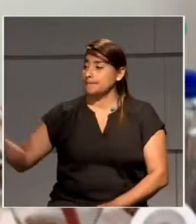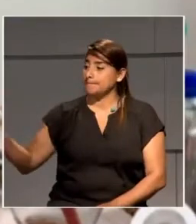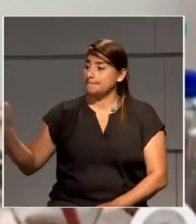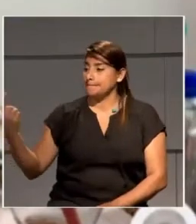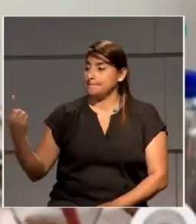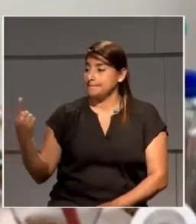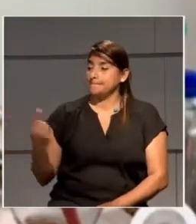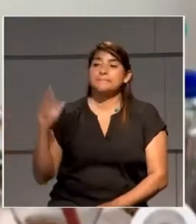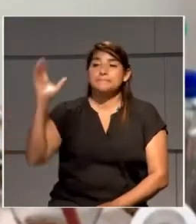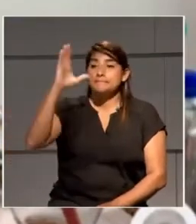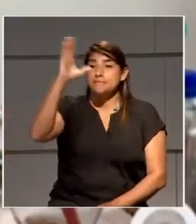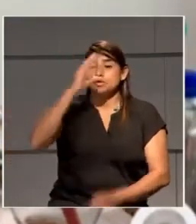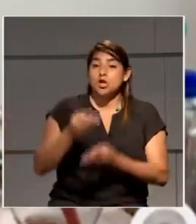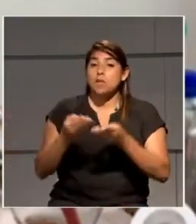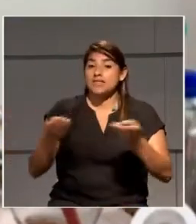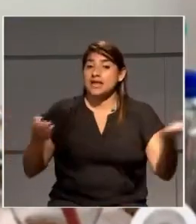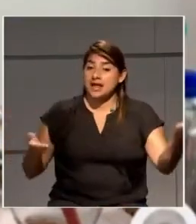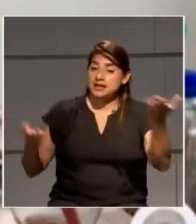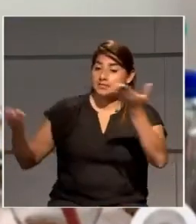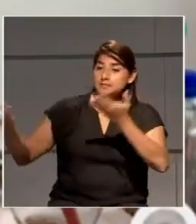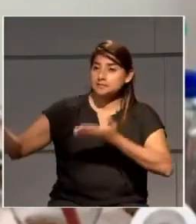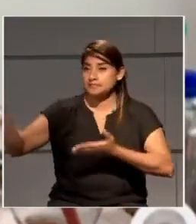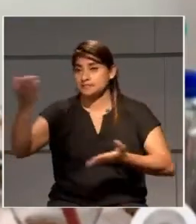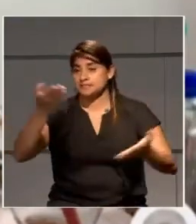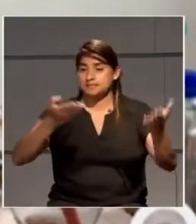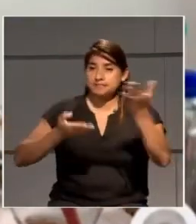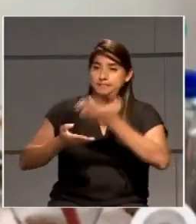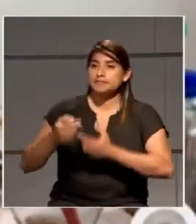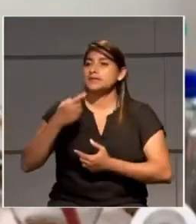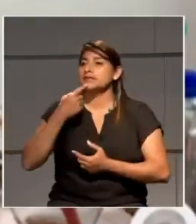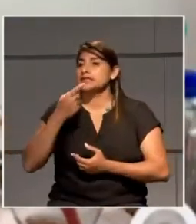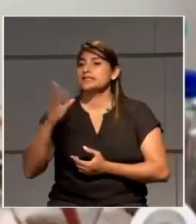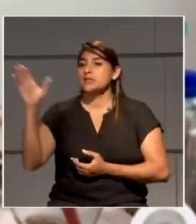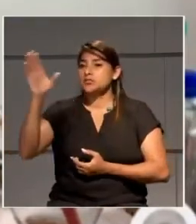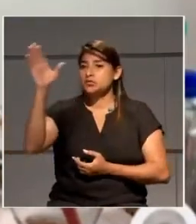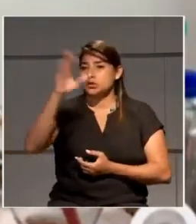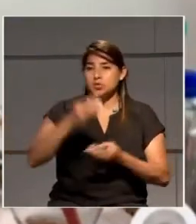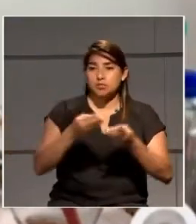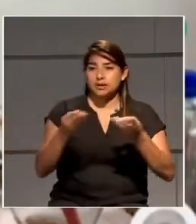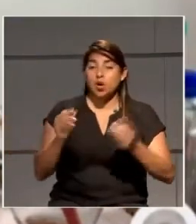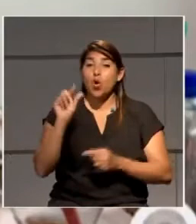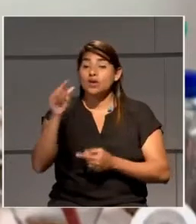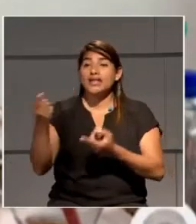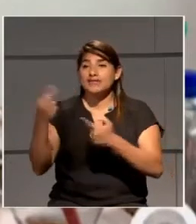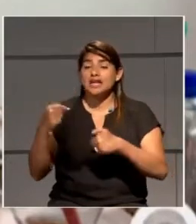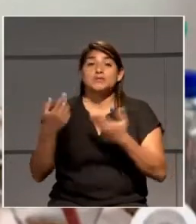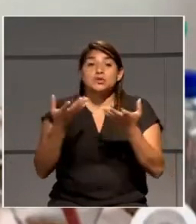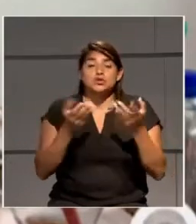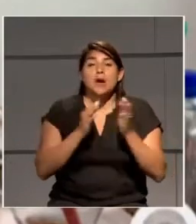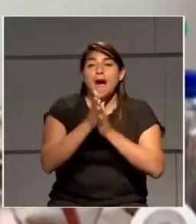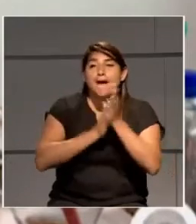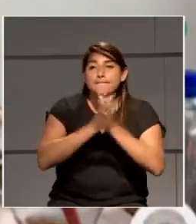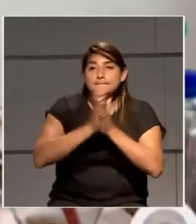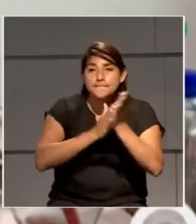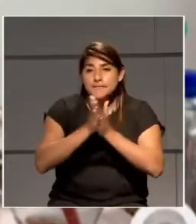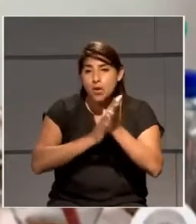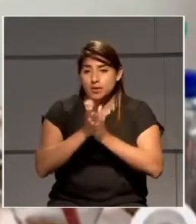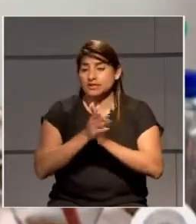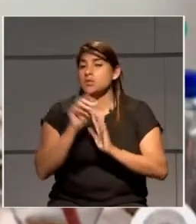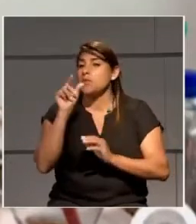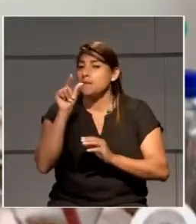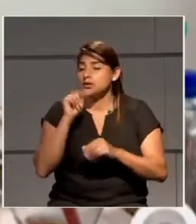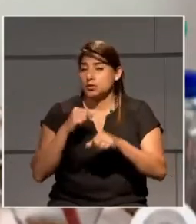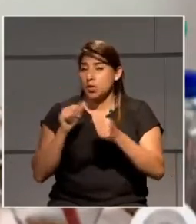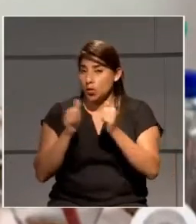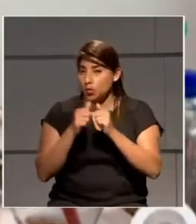¡Ya voy! ¡Estoy buscando las cosas! Ay, ya voy. Plug dice que está buscando unos materiales. Ahorita viene, pero voy a aprovechar para contestar unos cosas. Ok, Nayu,